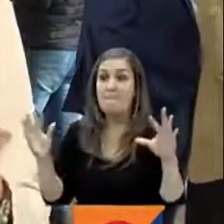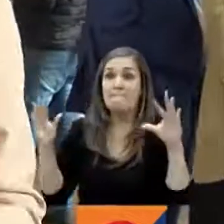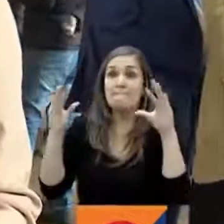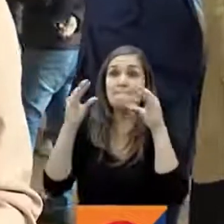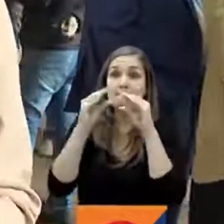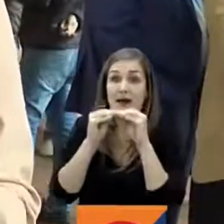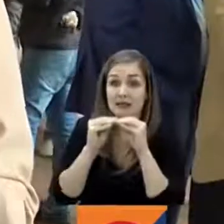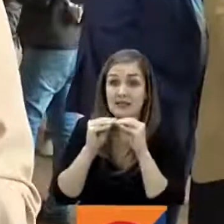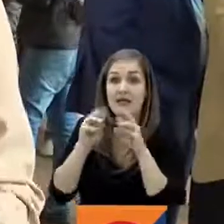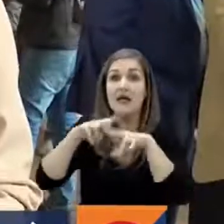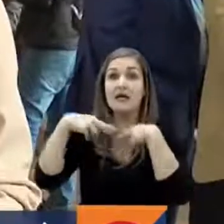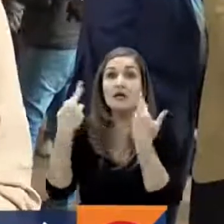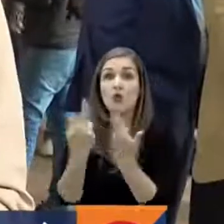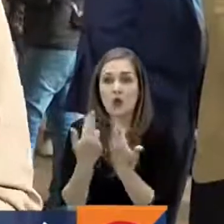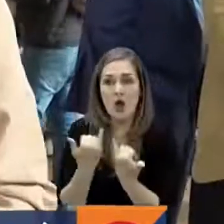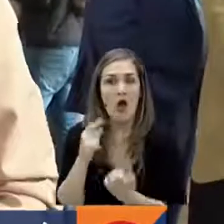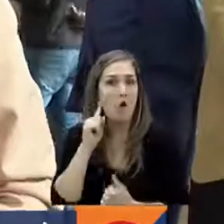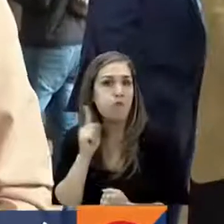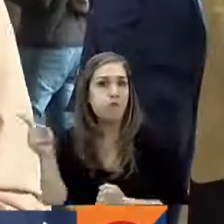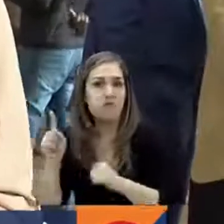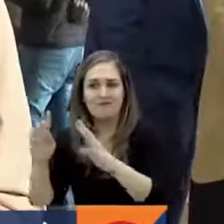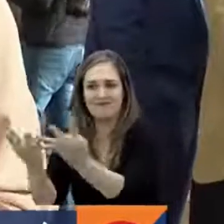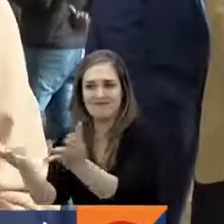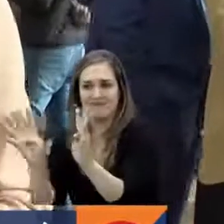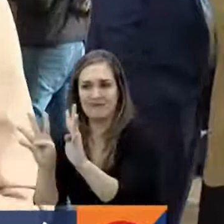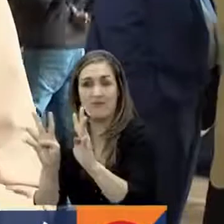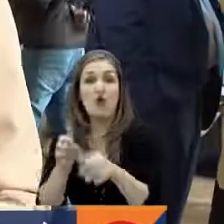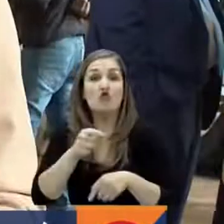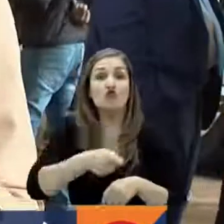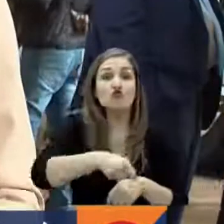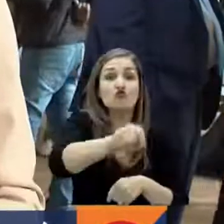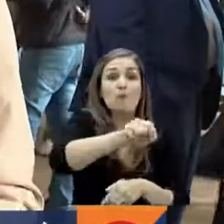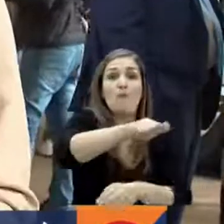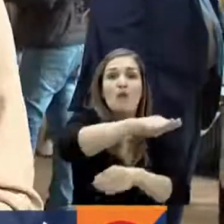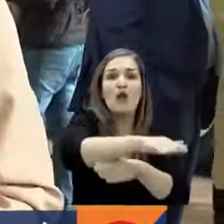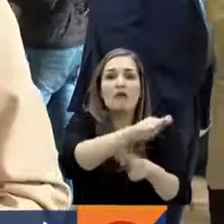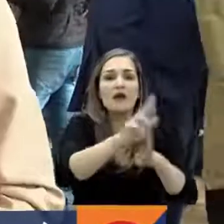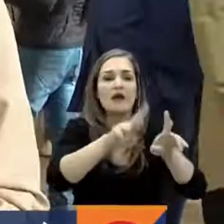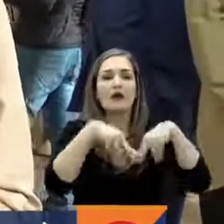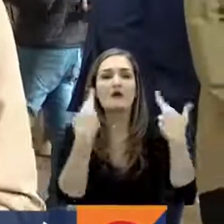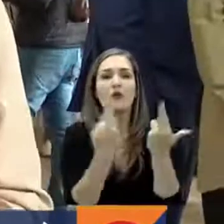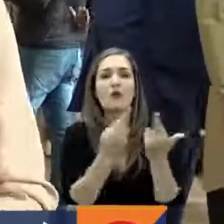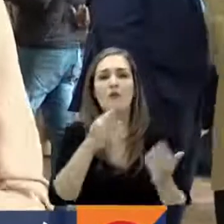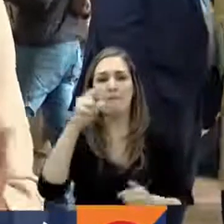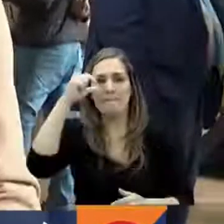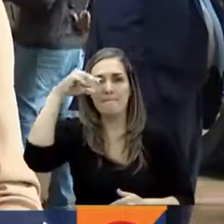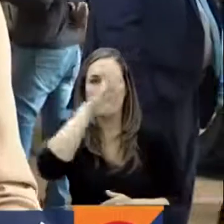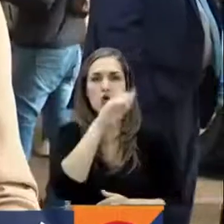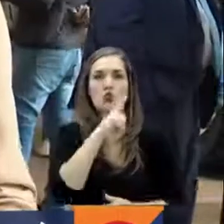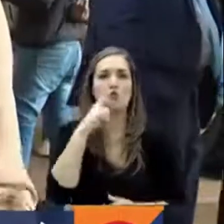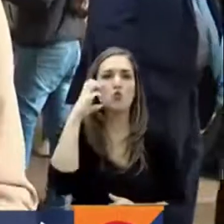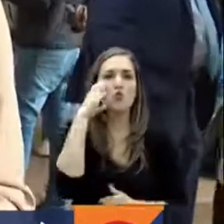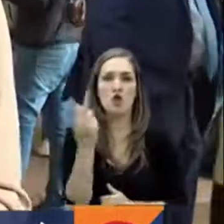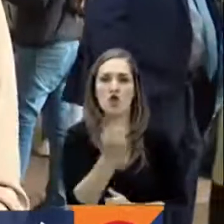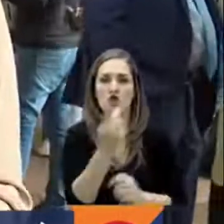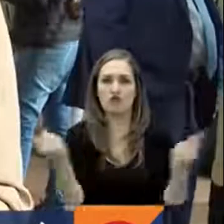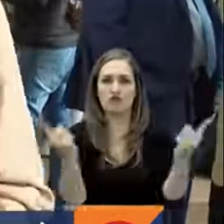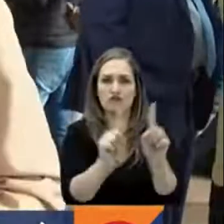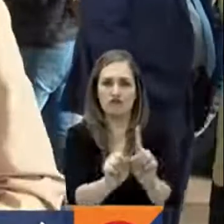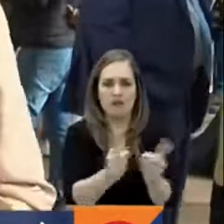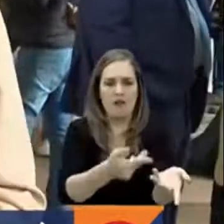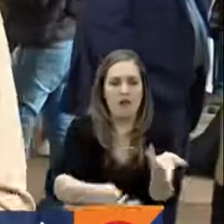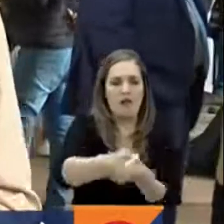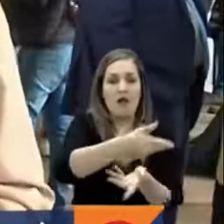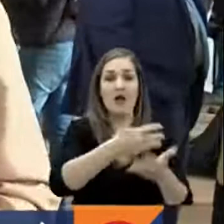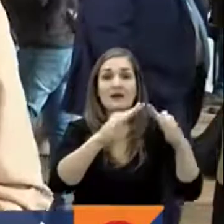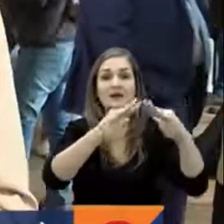muy importante hoy a las 5:30 con el presidente saliente Iván Duque en la Casa de Nariño. El Pacto Histórico tiene una